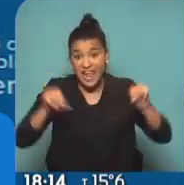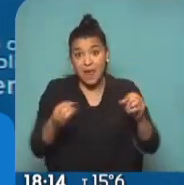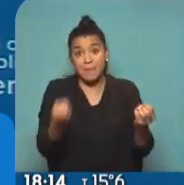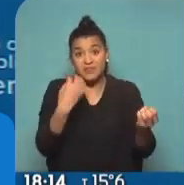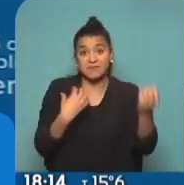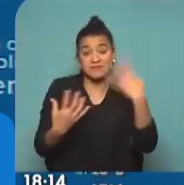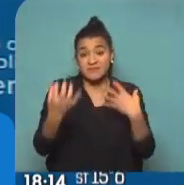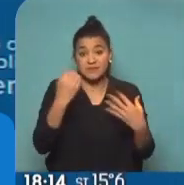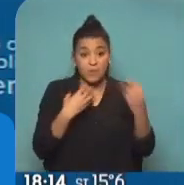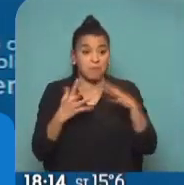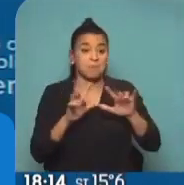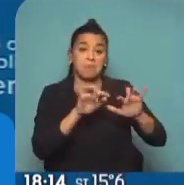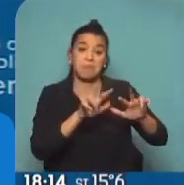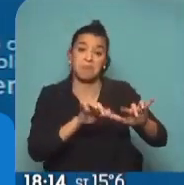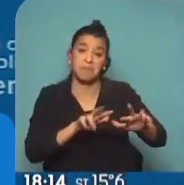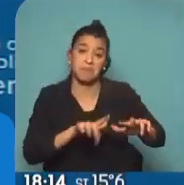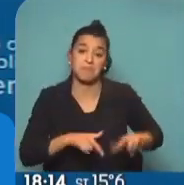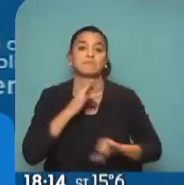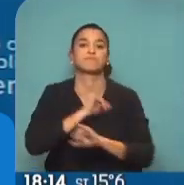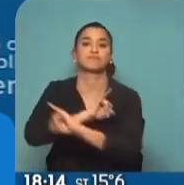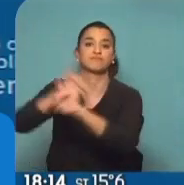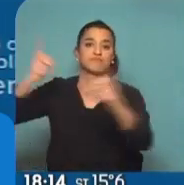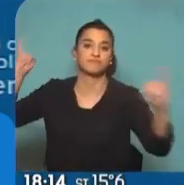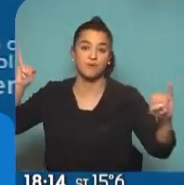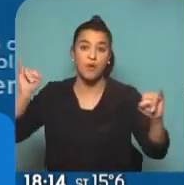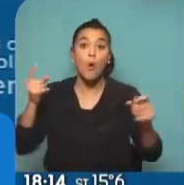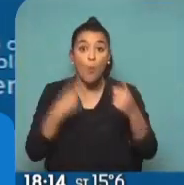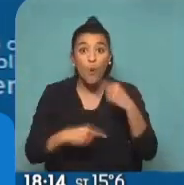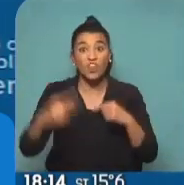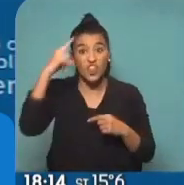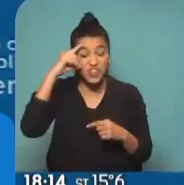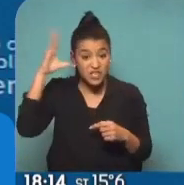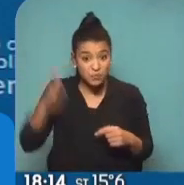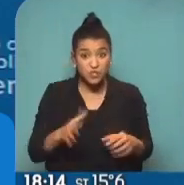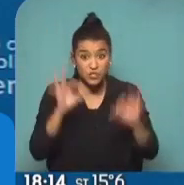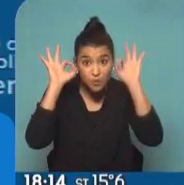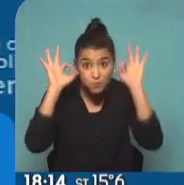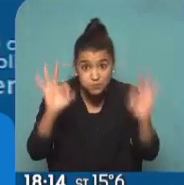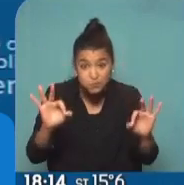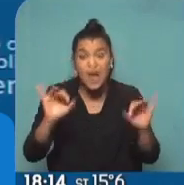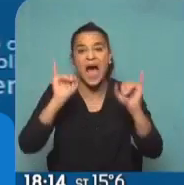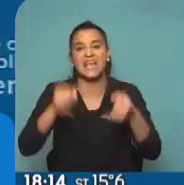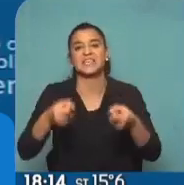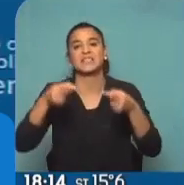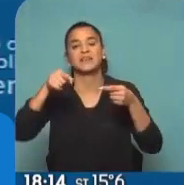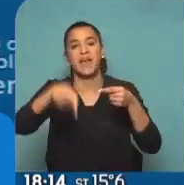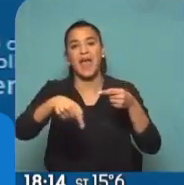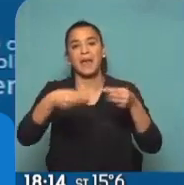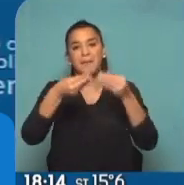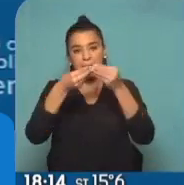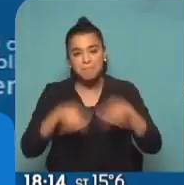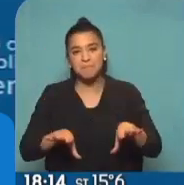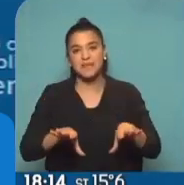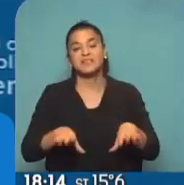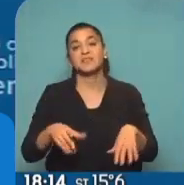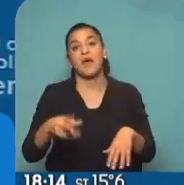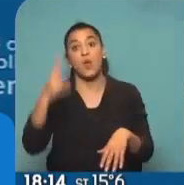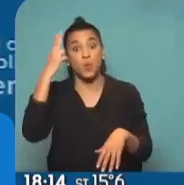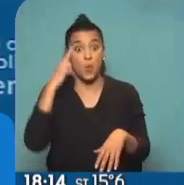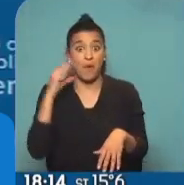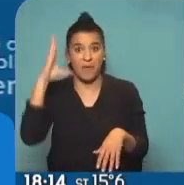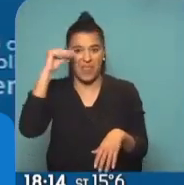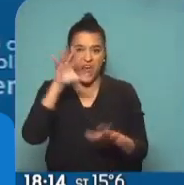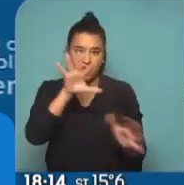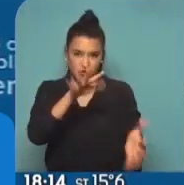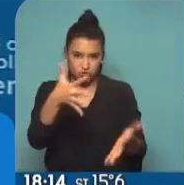van llegando se van cargando, se van difundiendo. Cuando tengamos garantizado el 10% de esas provincias, comenzará, y siempre que sea después de las 21 horas, porque